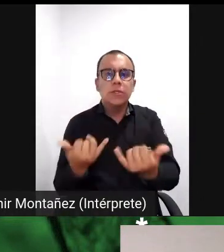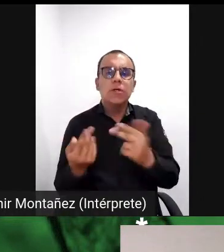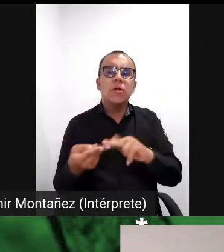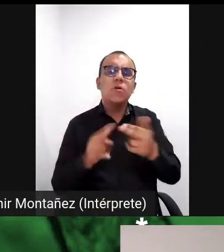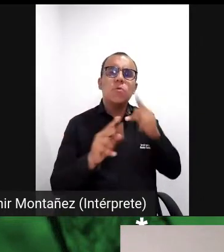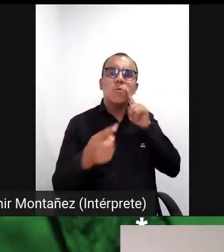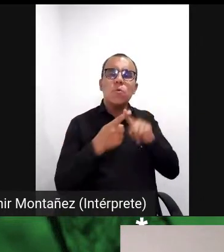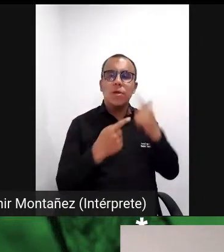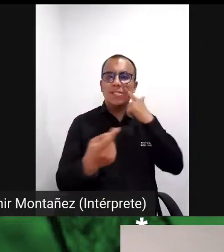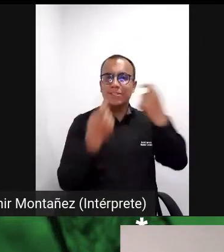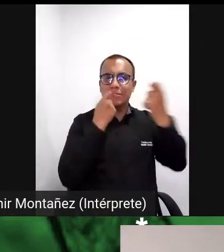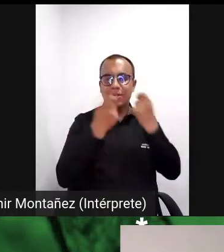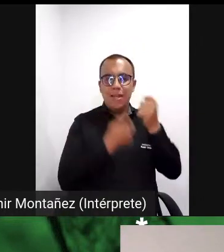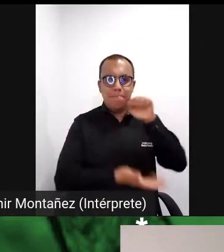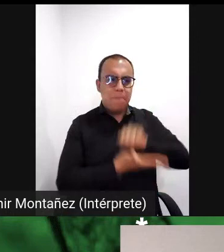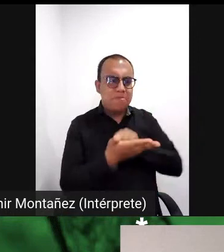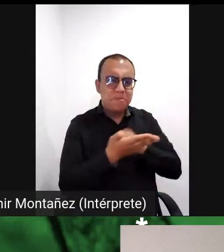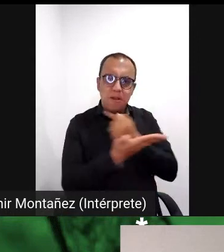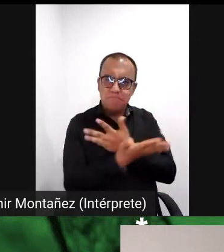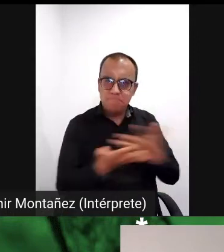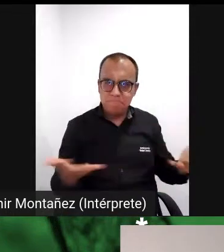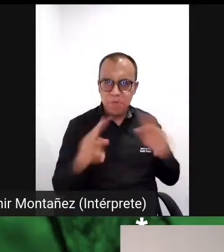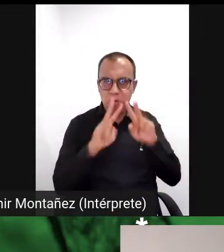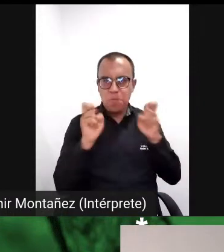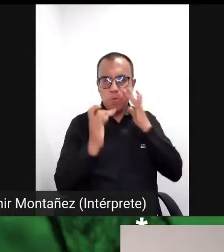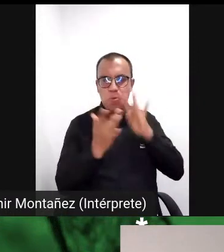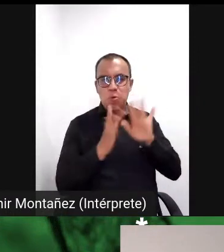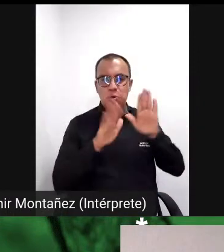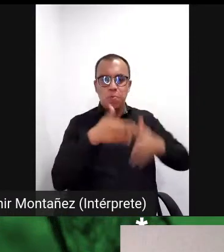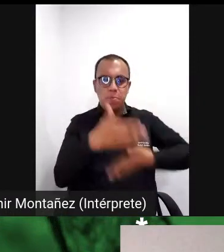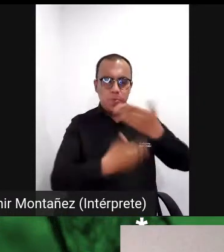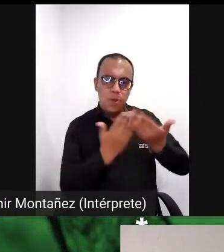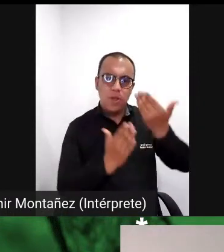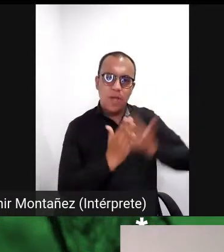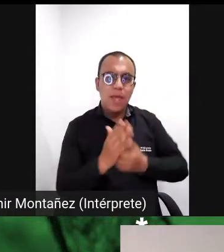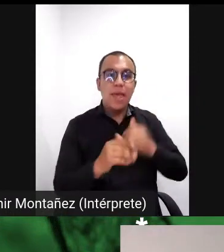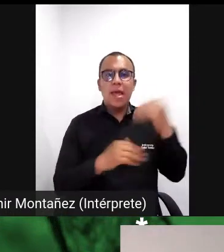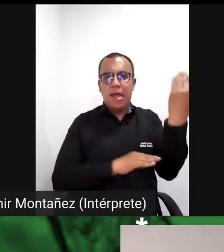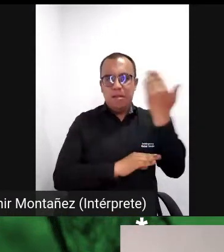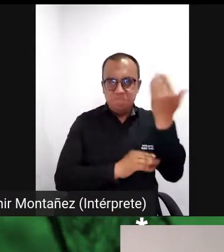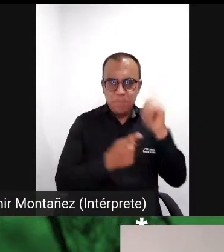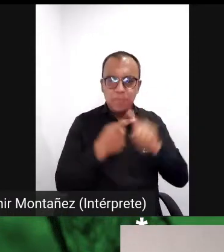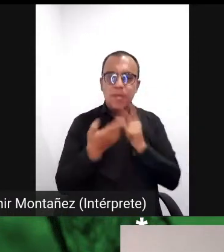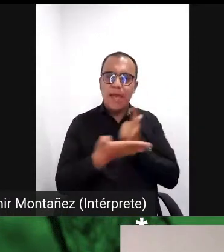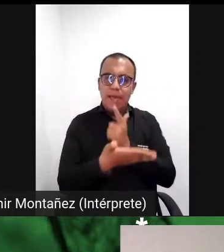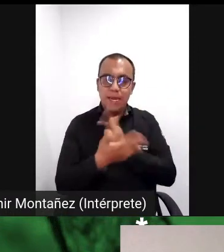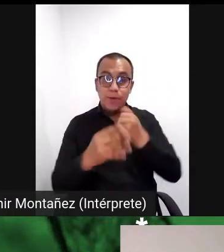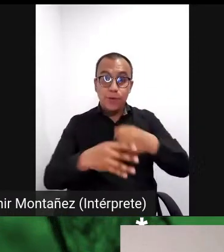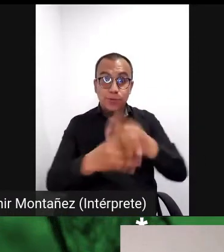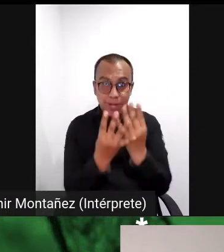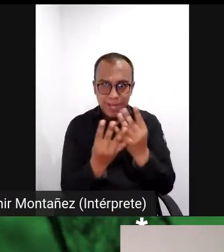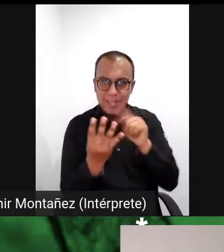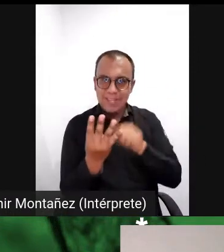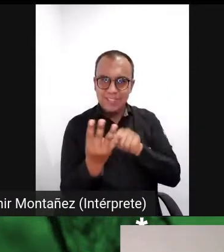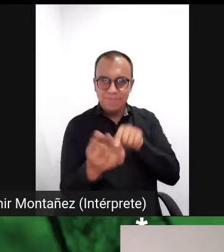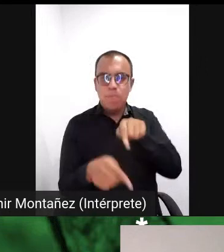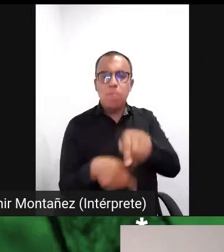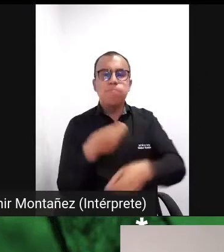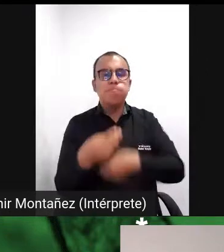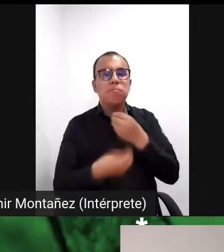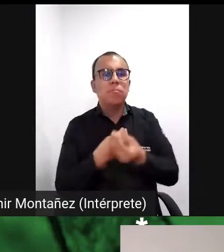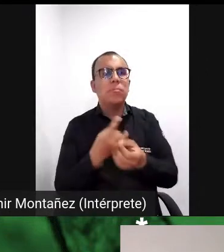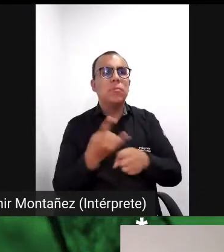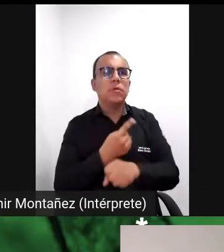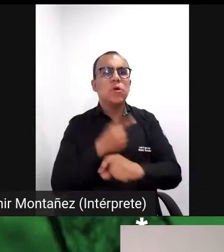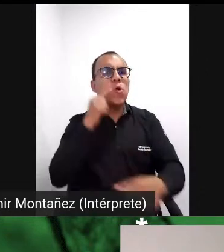pues, todo este material, ¿no? La parte del documental, el libro, las tarjetas que se han desarrollado, que pues,